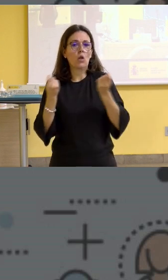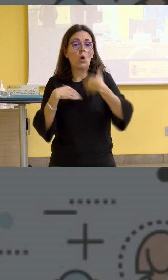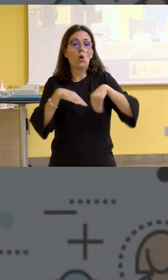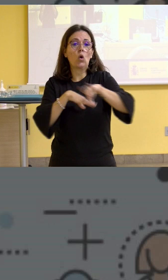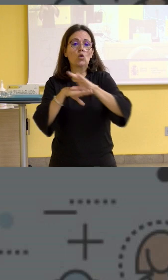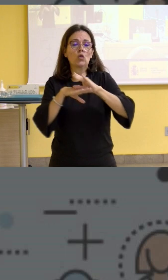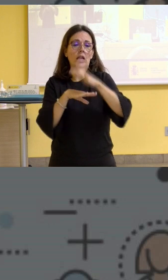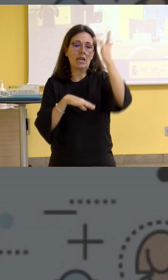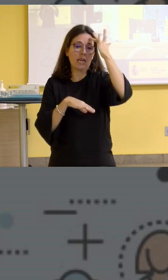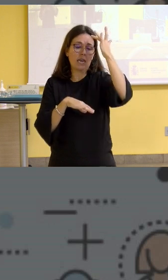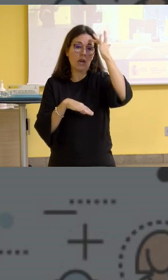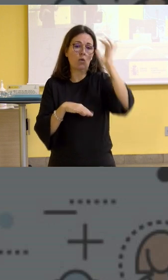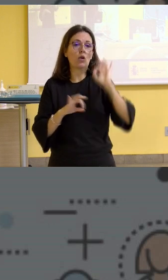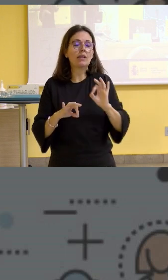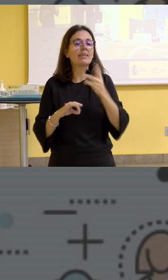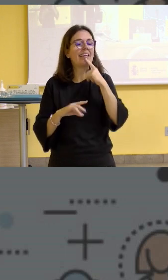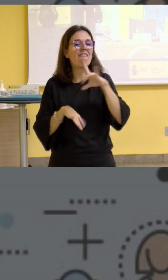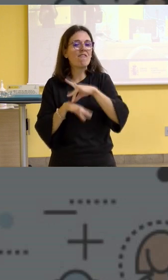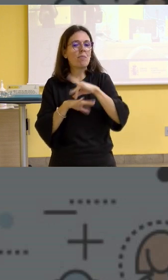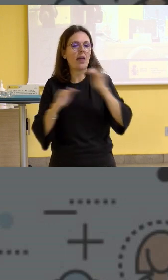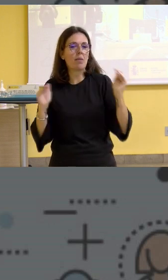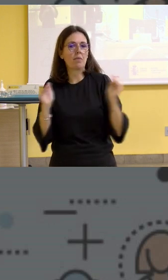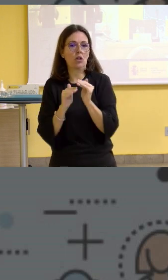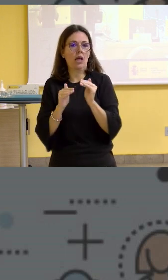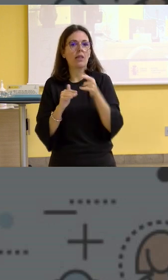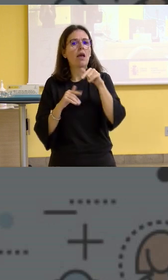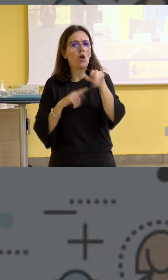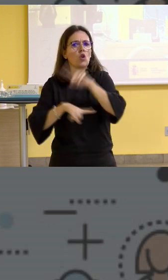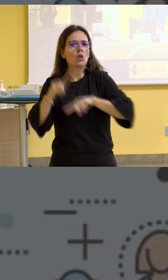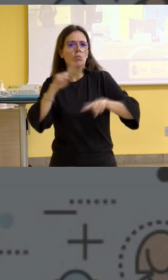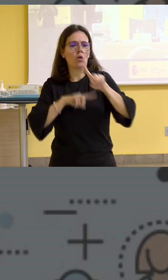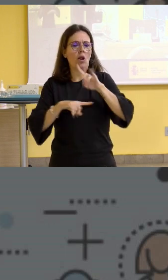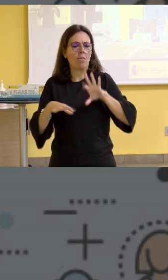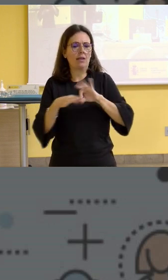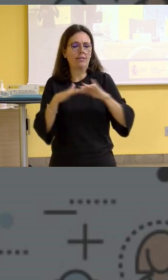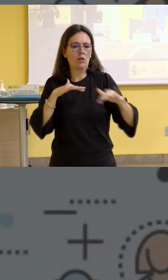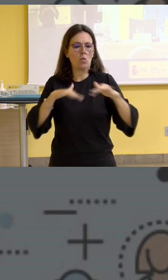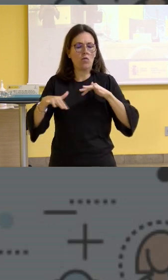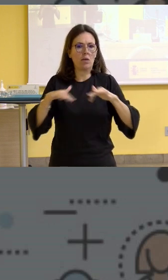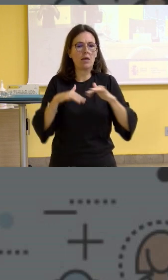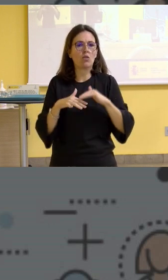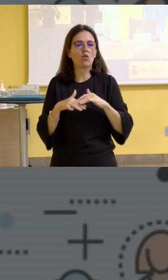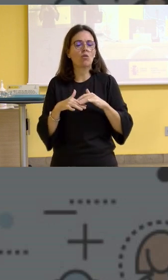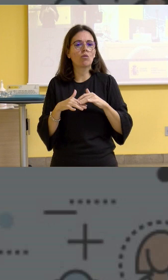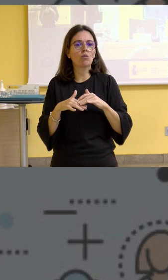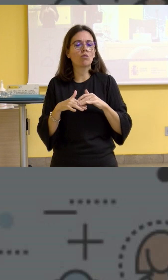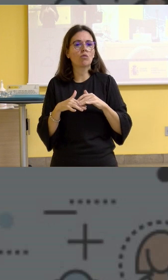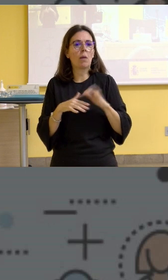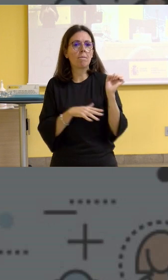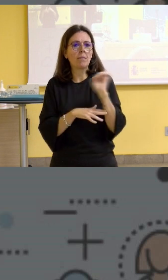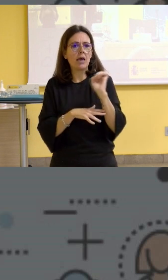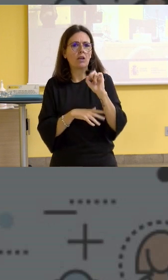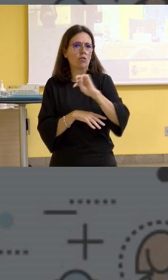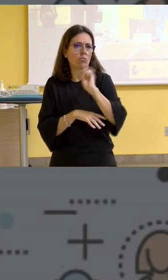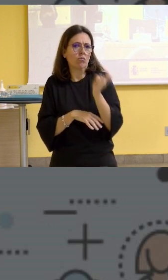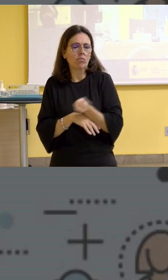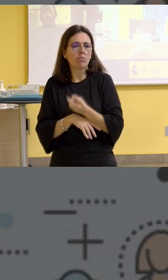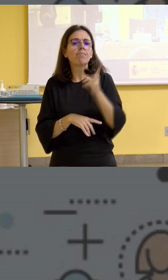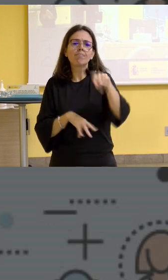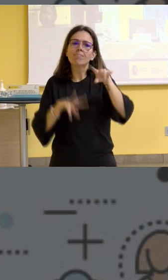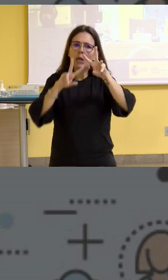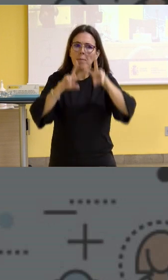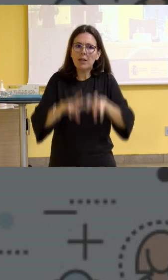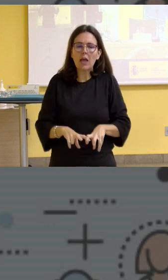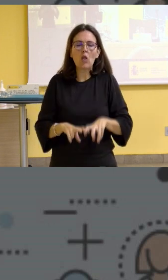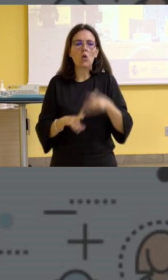de neuropsicología de enfermedades minoritarias que cursan con trastornos del movimiento, Parkinson, unas cuantas. Investigador también